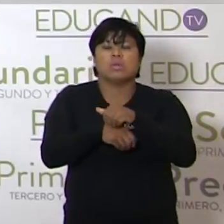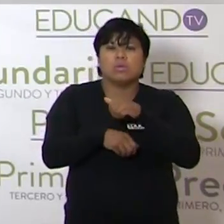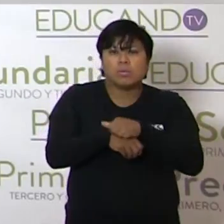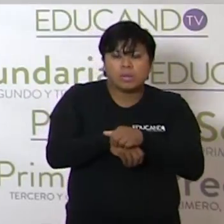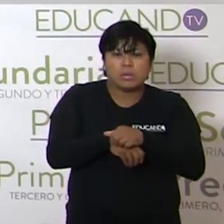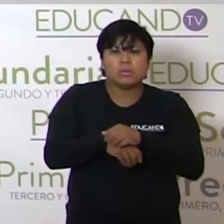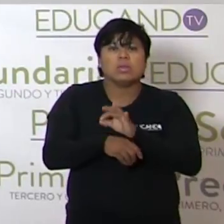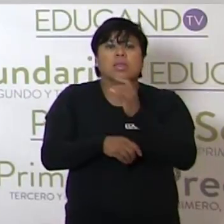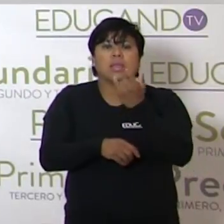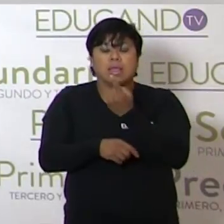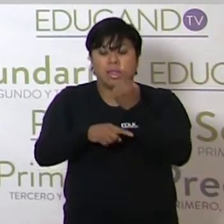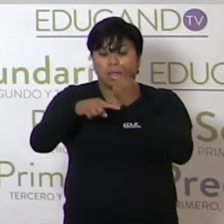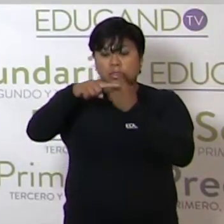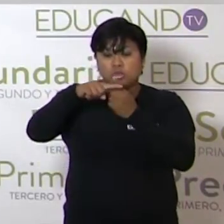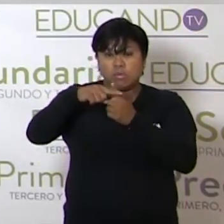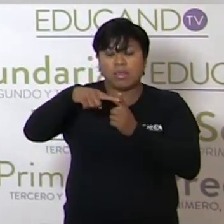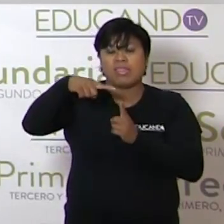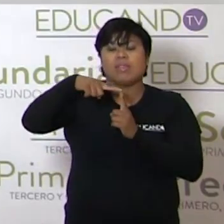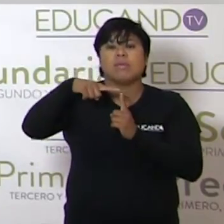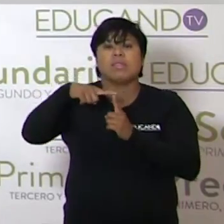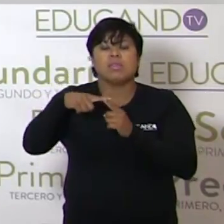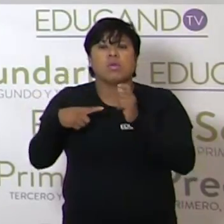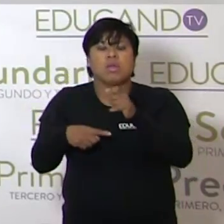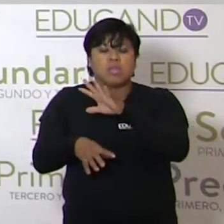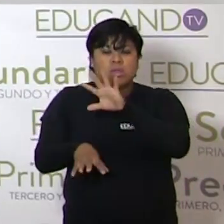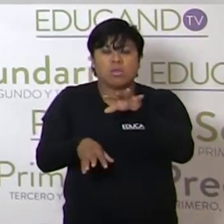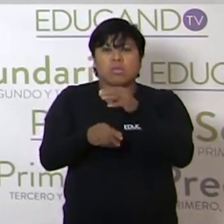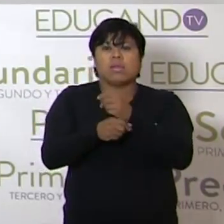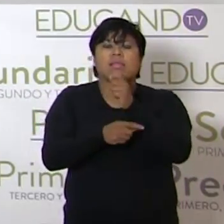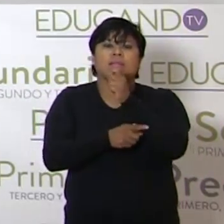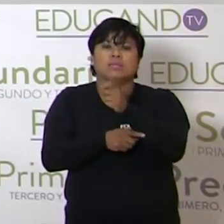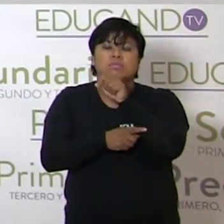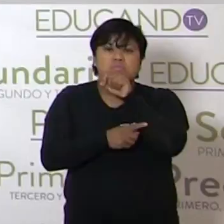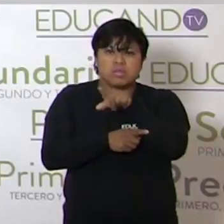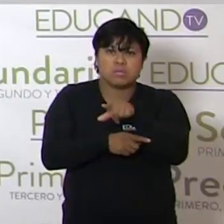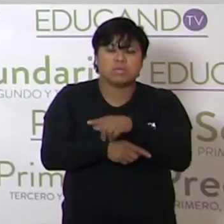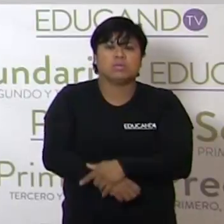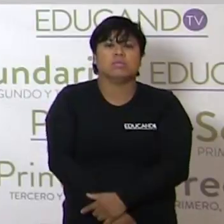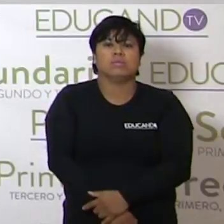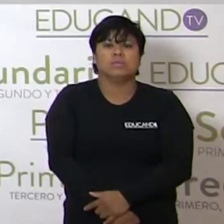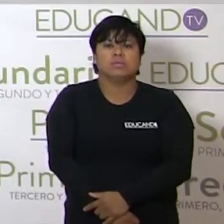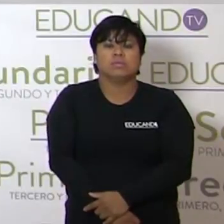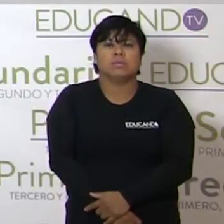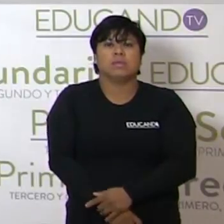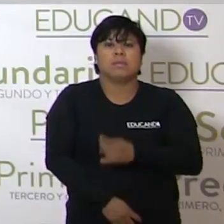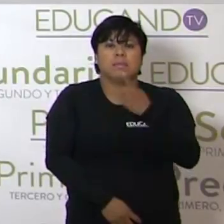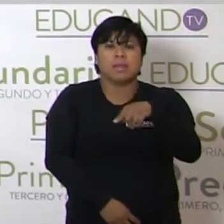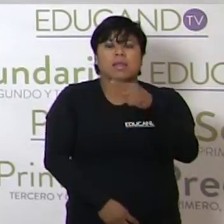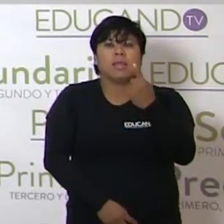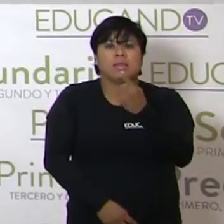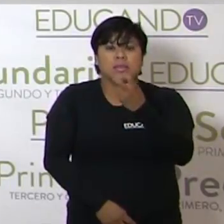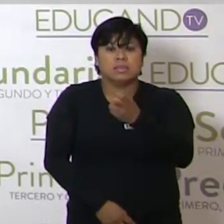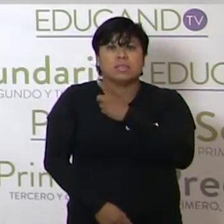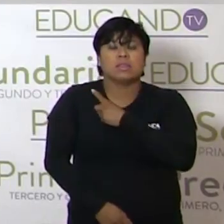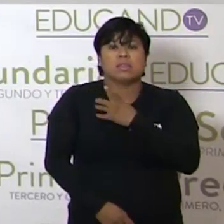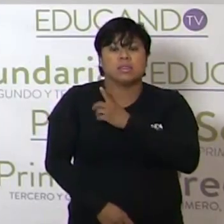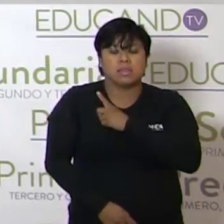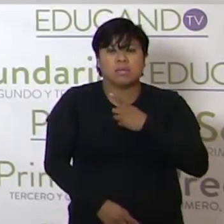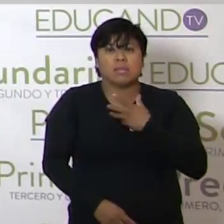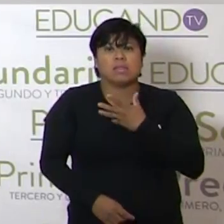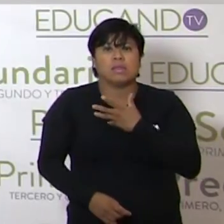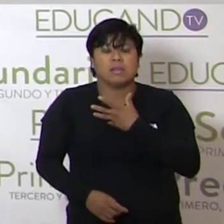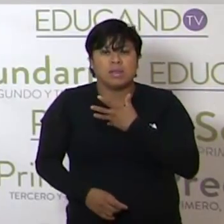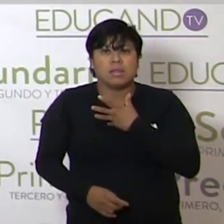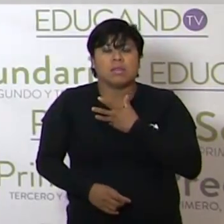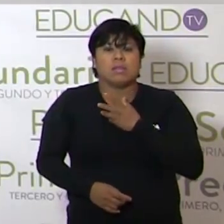suma dividido entre el número total de esos mismos datos. Vamos a ponerlo acá también para que tengamos un poco de precisión también